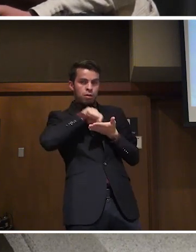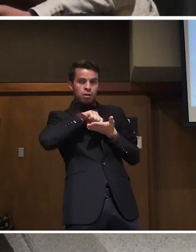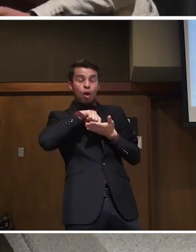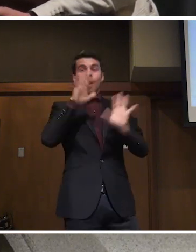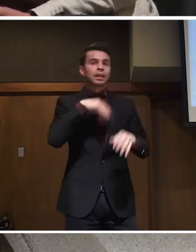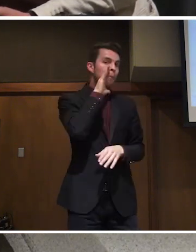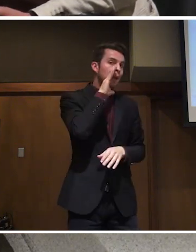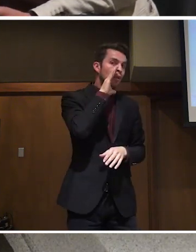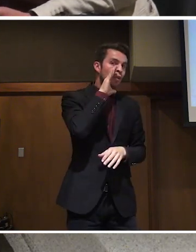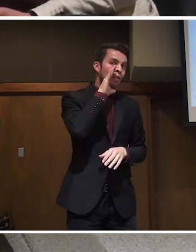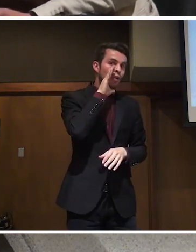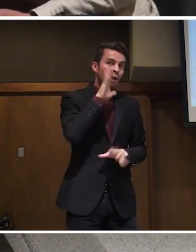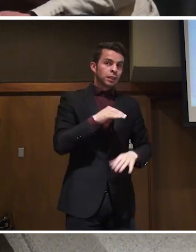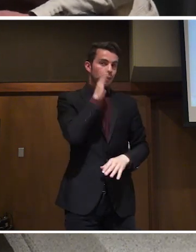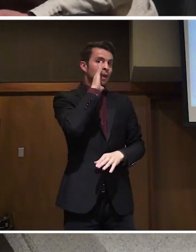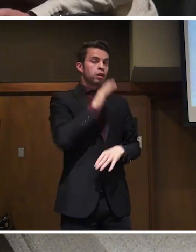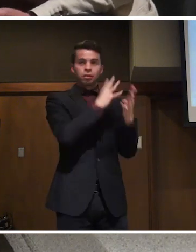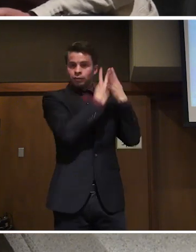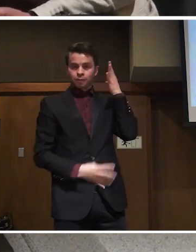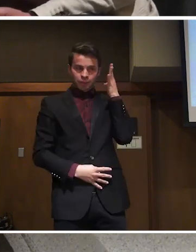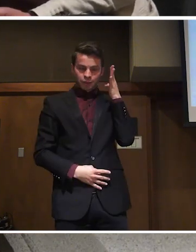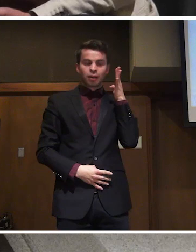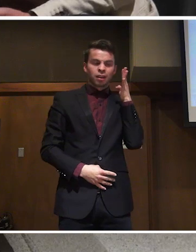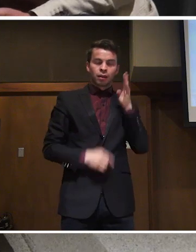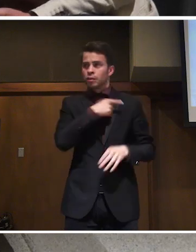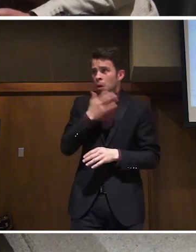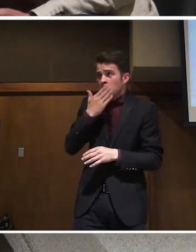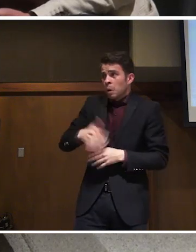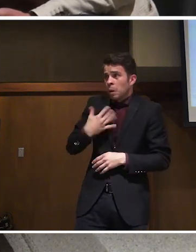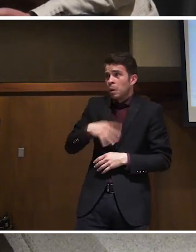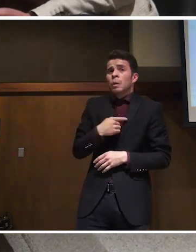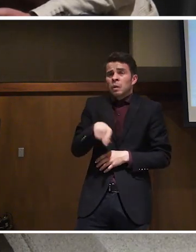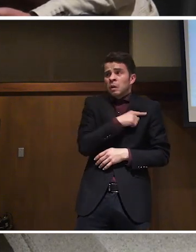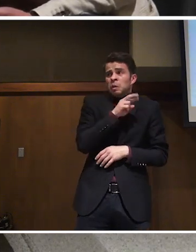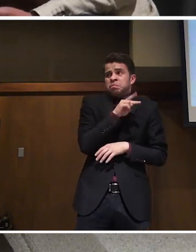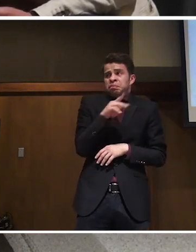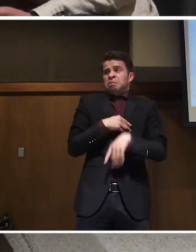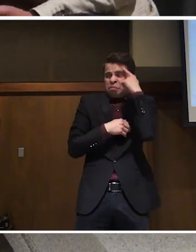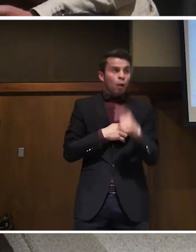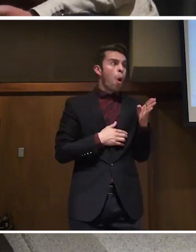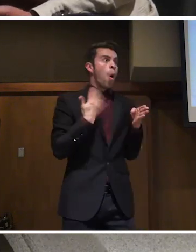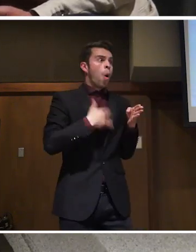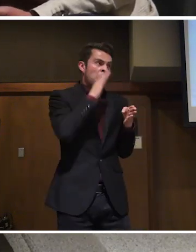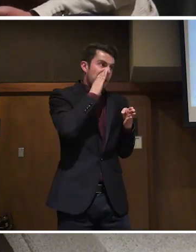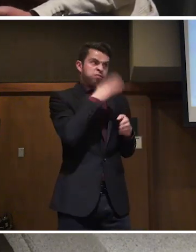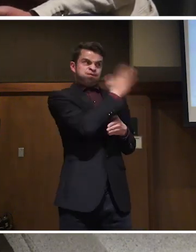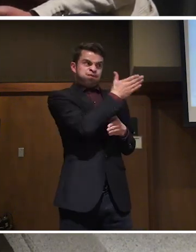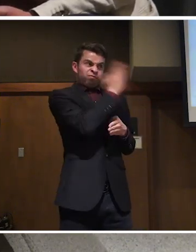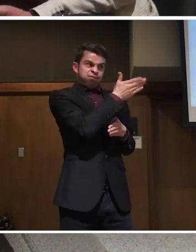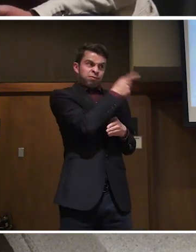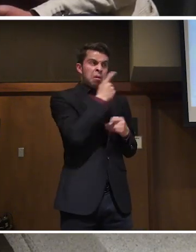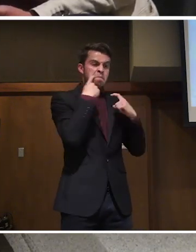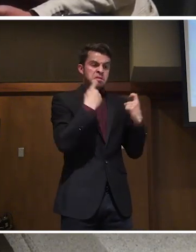confesar a los indios. Había que tener una lista de todos los pecados, especialmente todos los pecados sexuales, para poder preguntar, ¿usted ha pecado con su